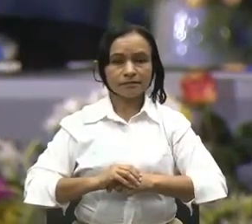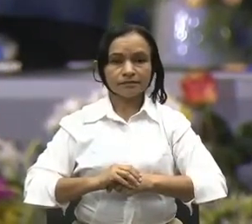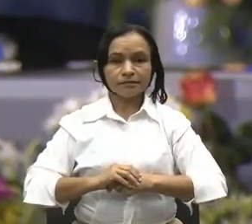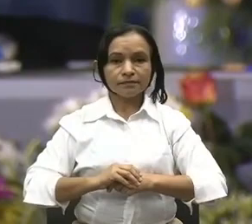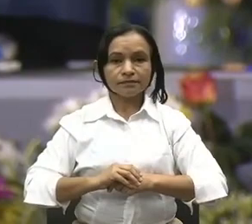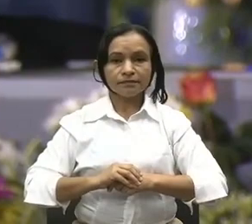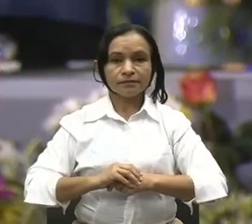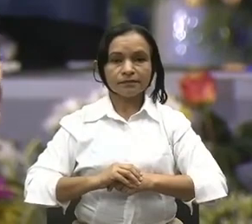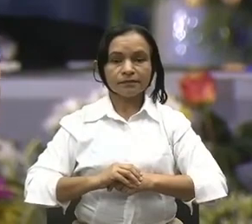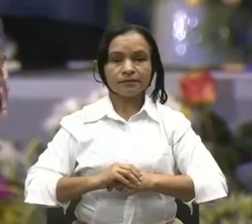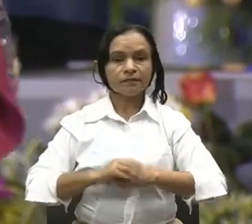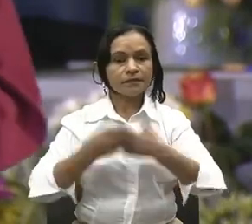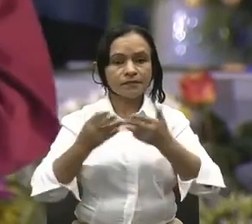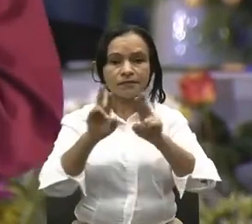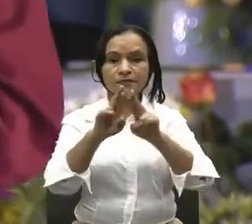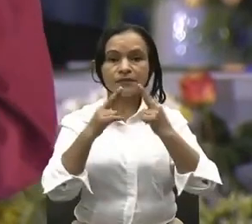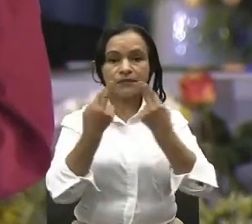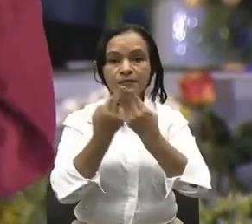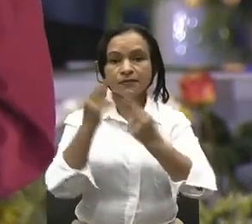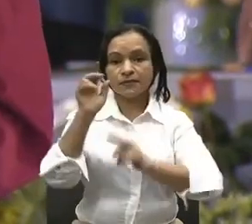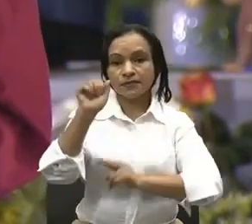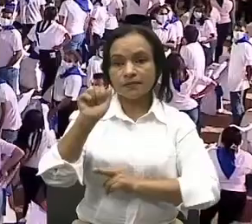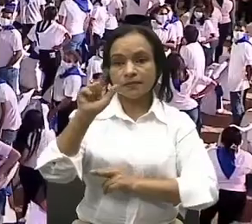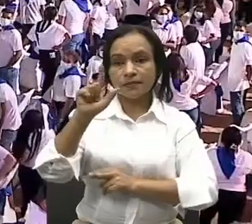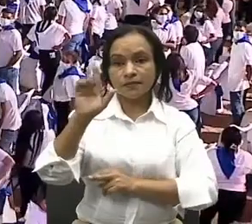Cuando se organiza el ALBA,